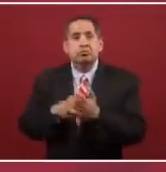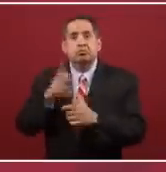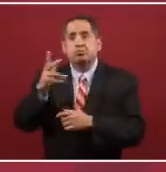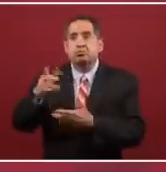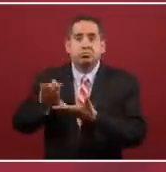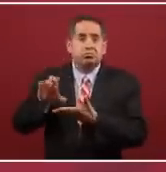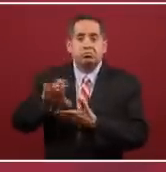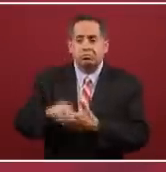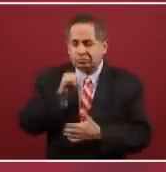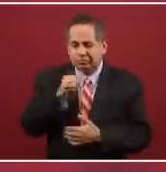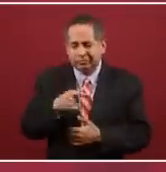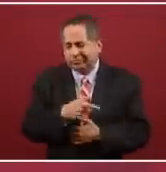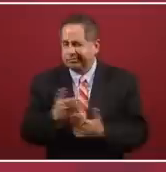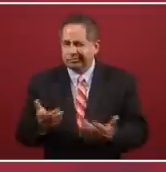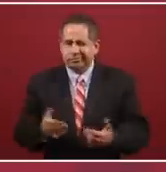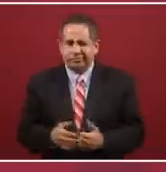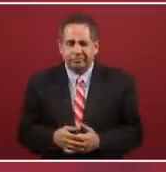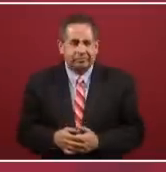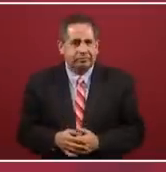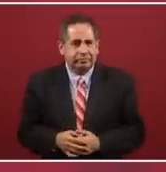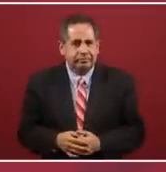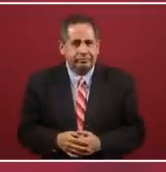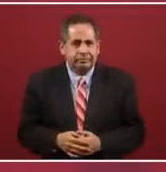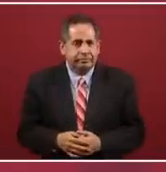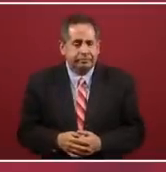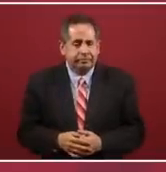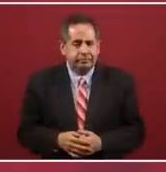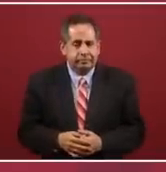extranjera a México. Lo de la